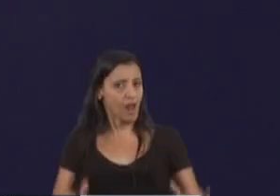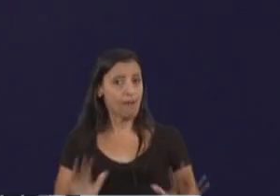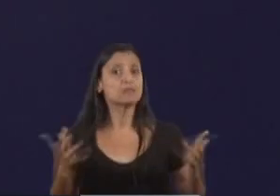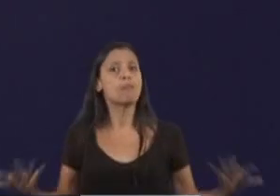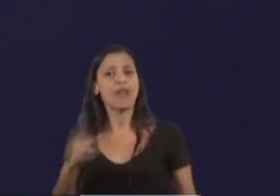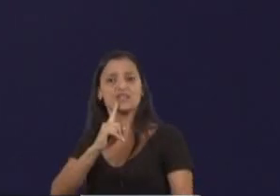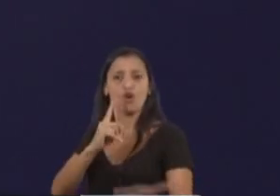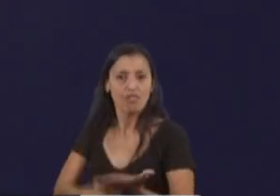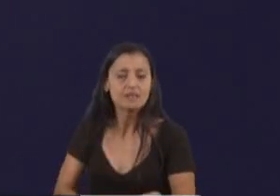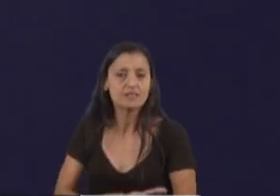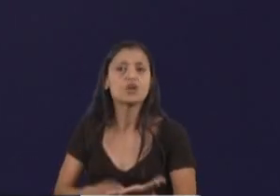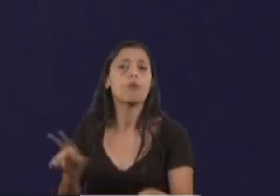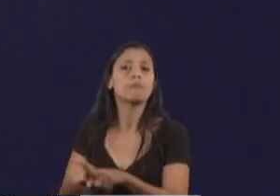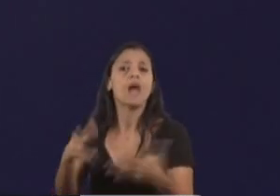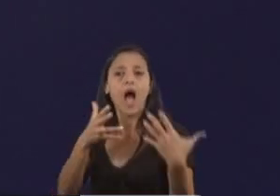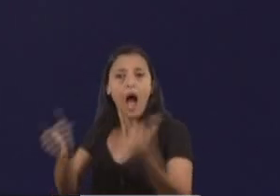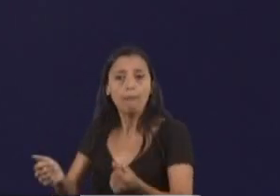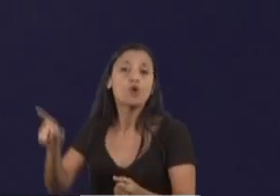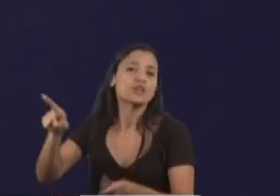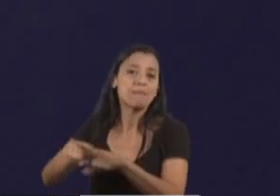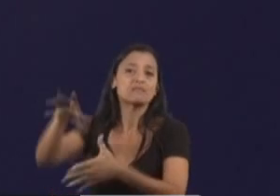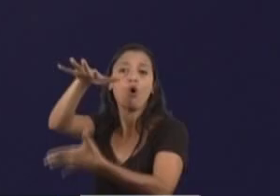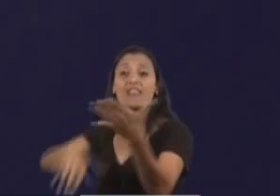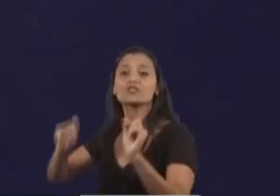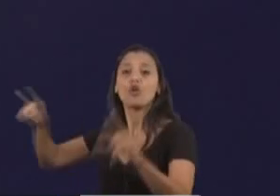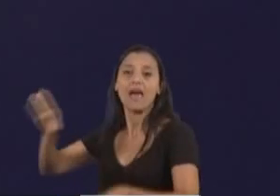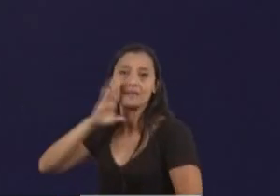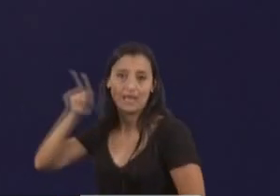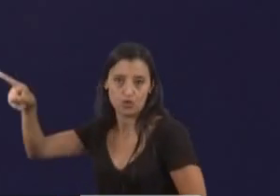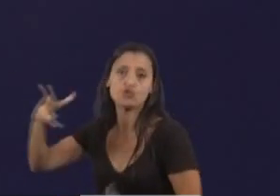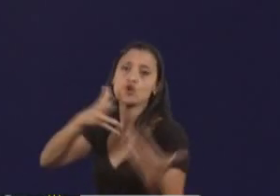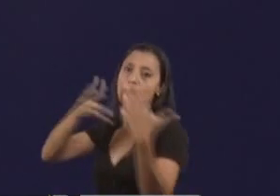Argentina apoye la resolución o el texto de Estados Unidos.